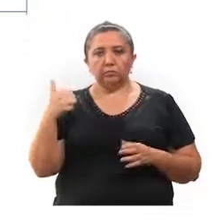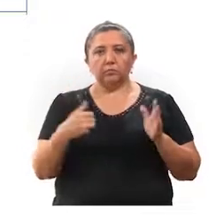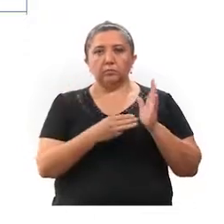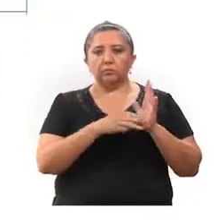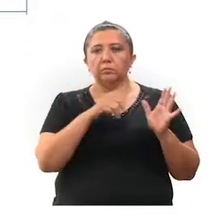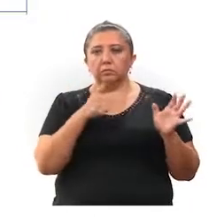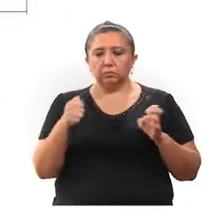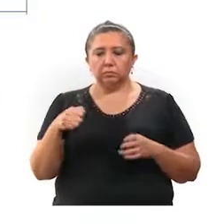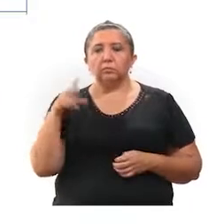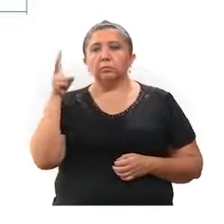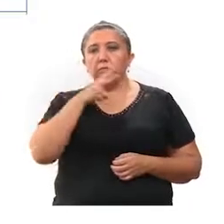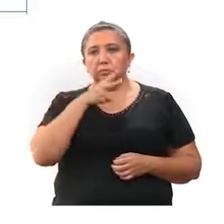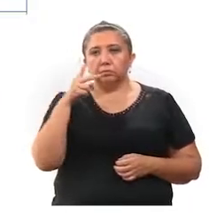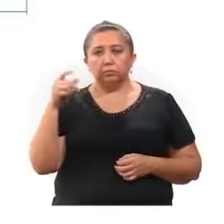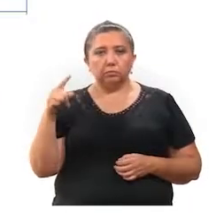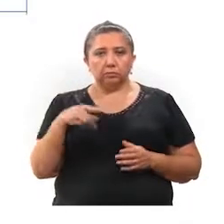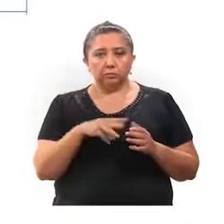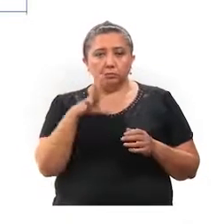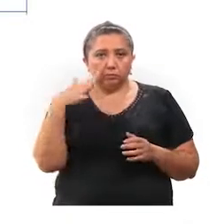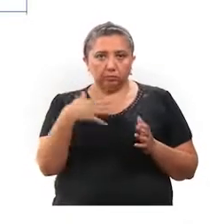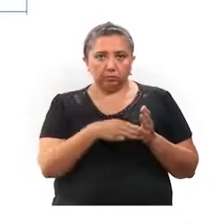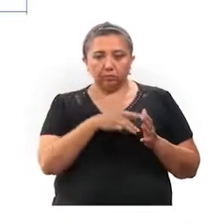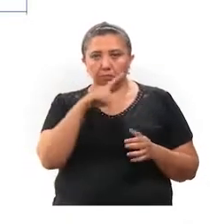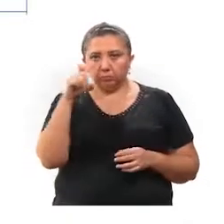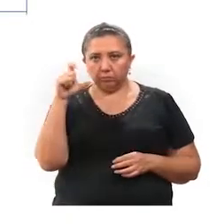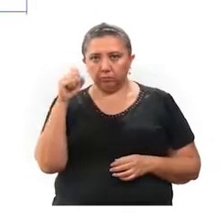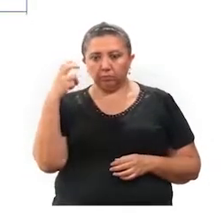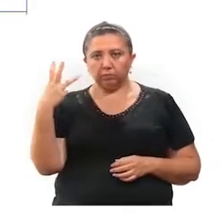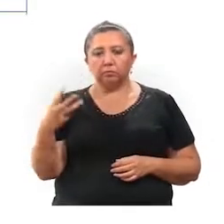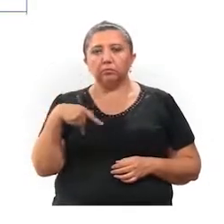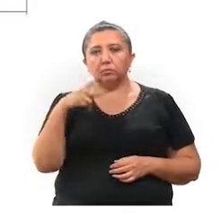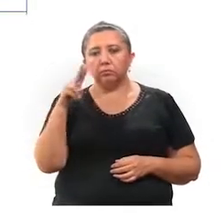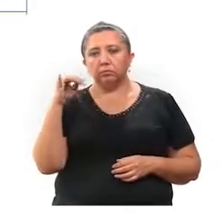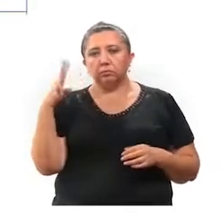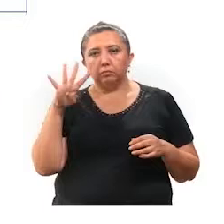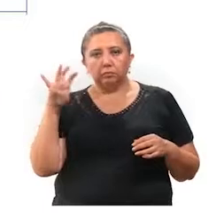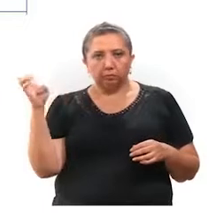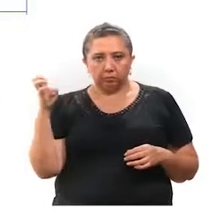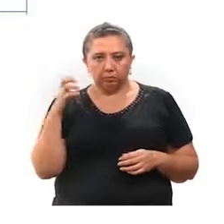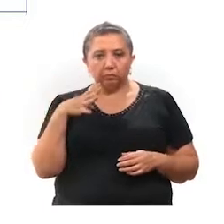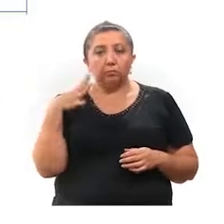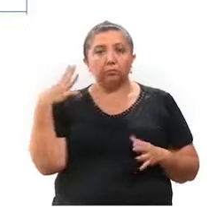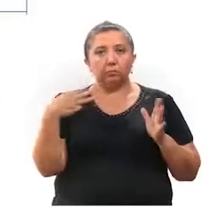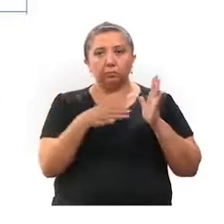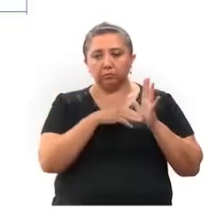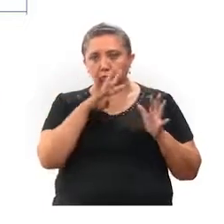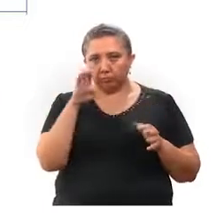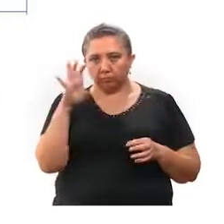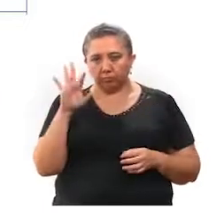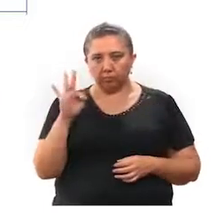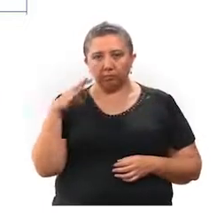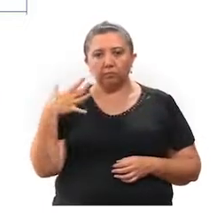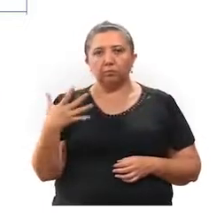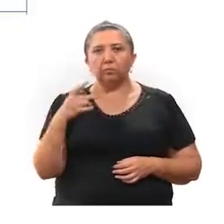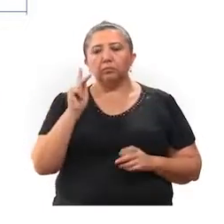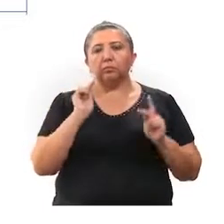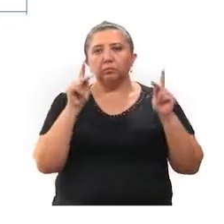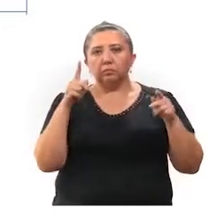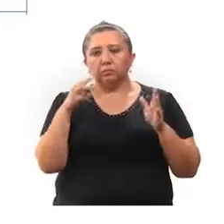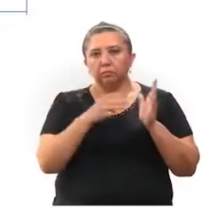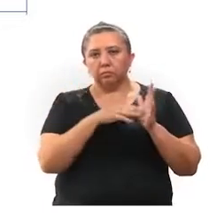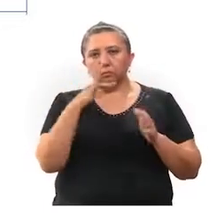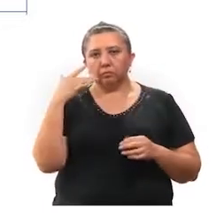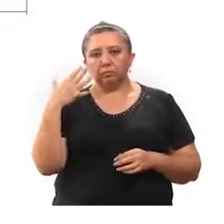66.299, Valladolid 5.123, Canacín 4.645, Progreso